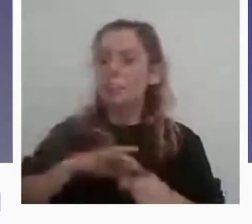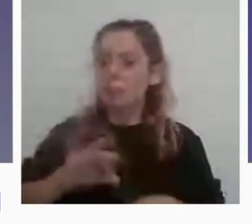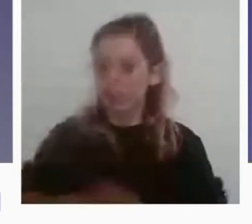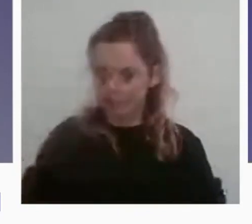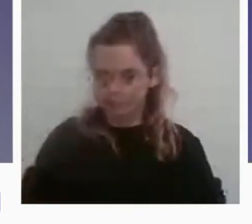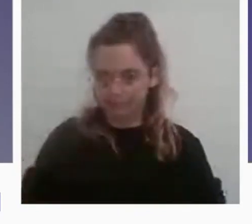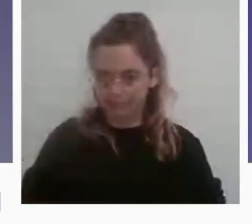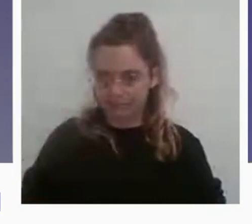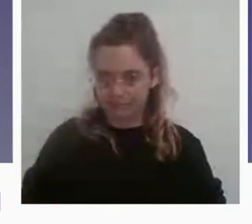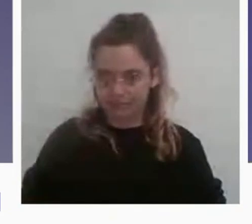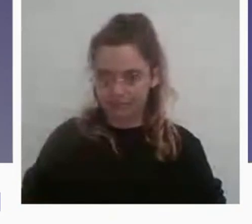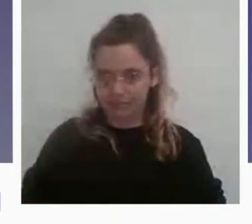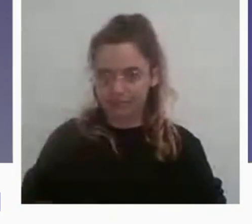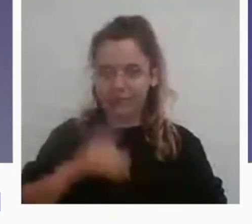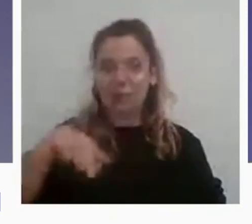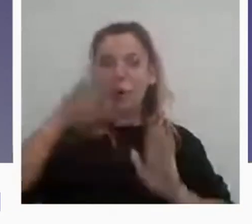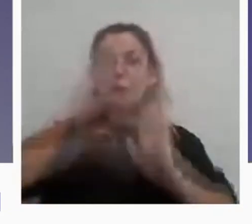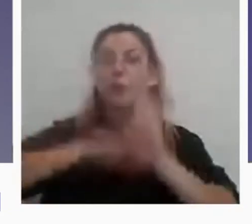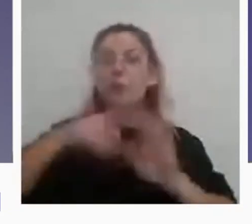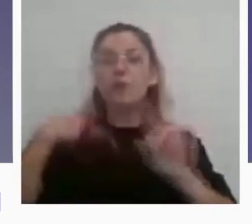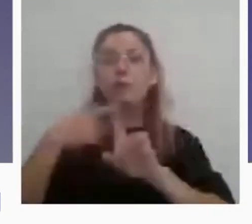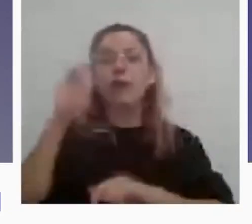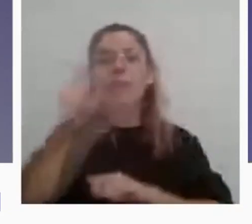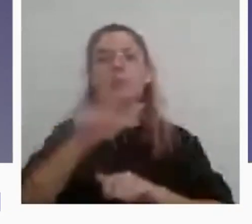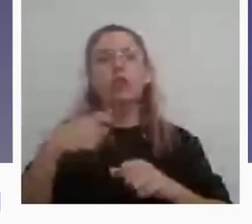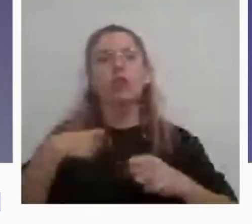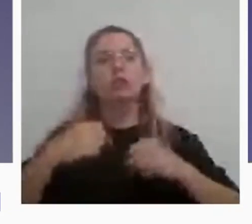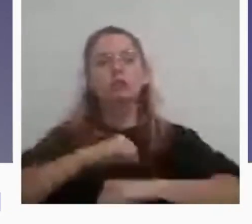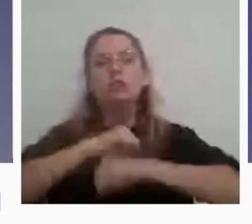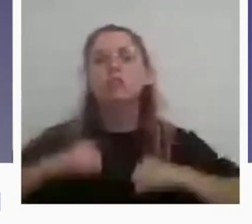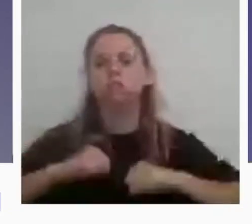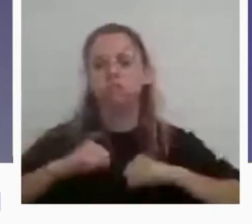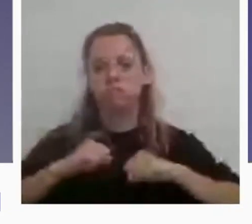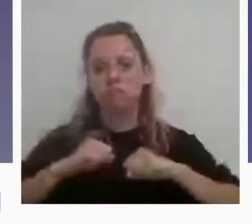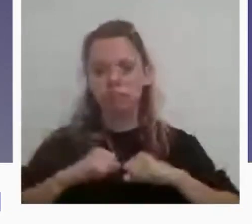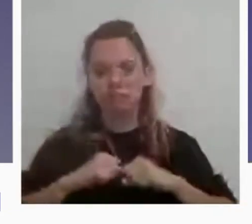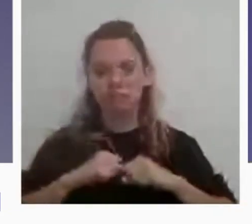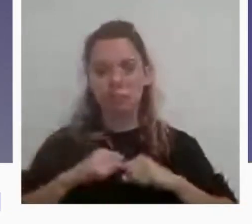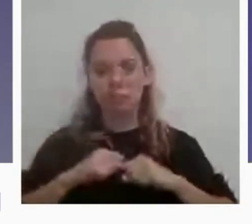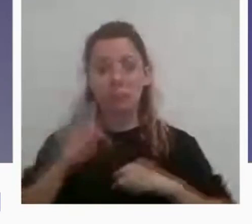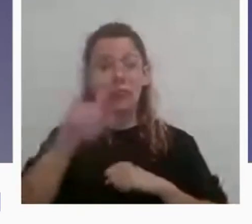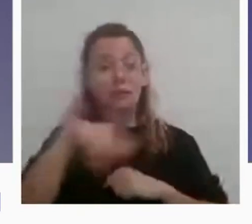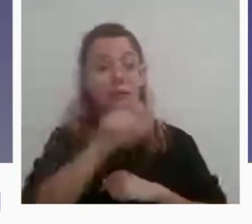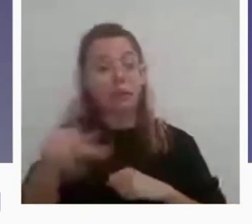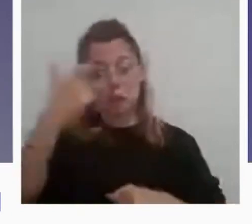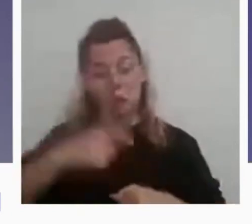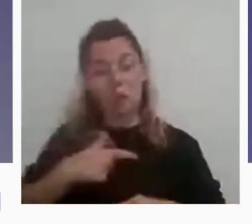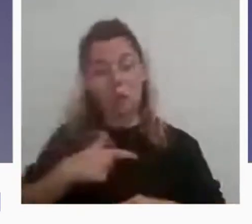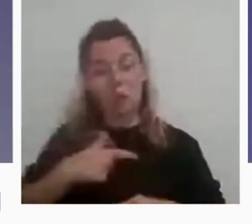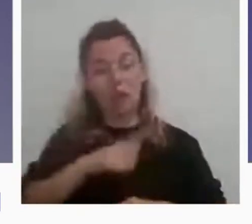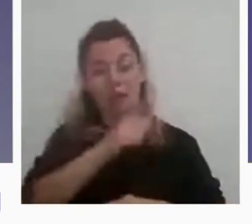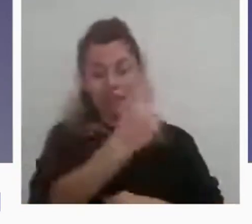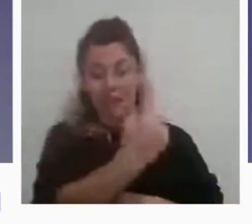para empoderar a las personas y conseguir que las personas de manera individual, ¿no? Que además tenemos esta tendencia a ser cada vez